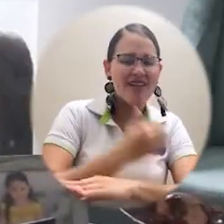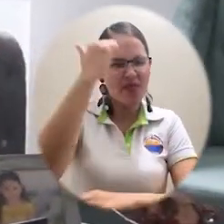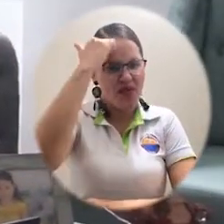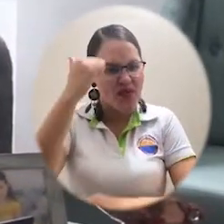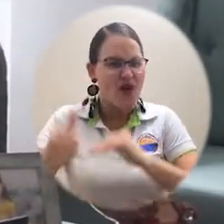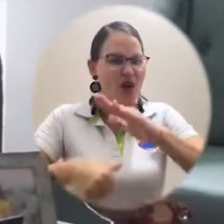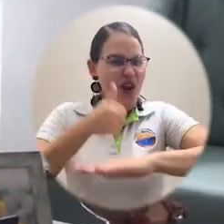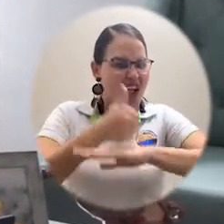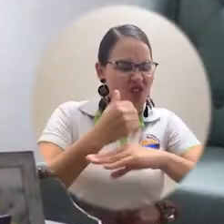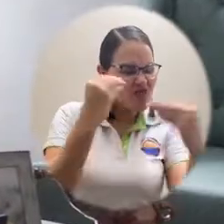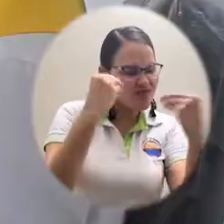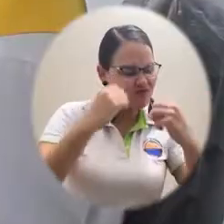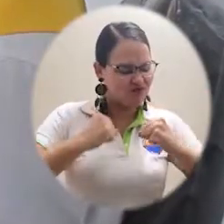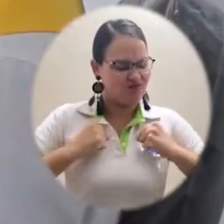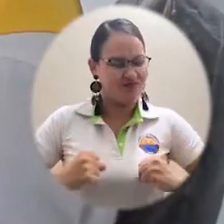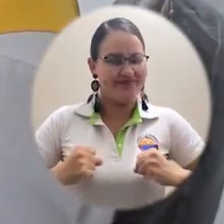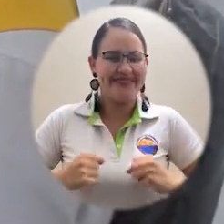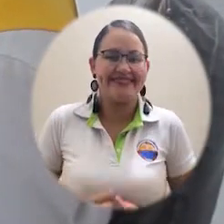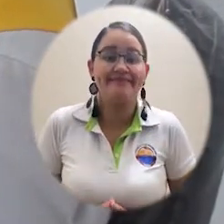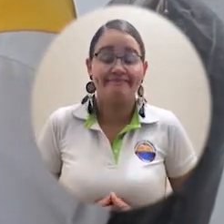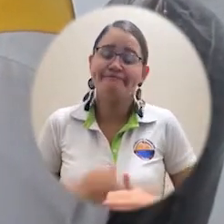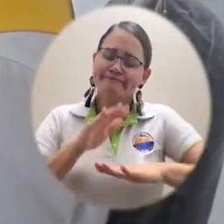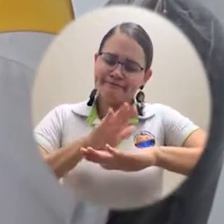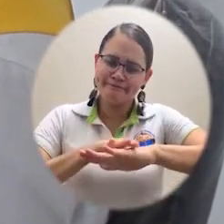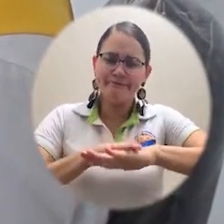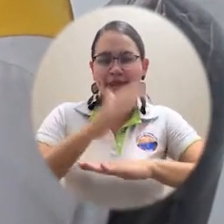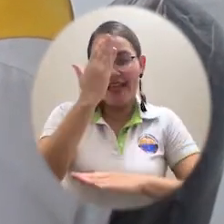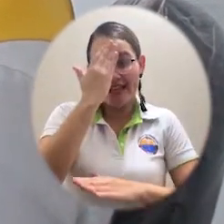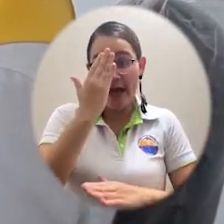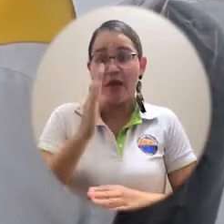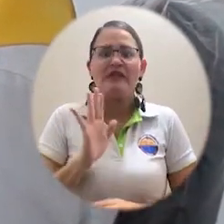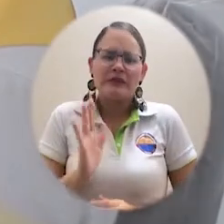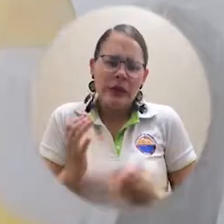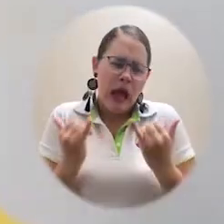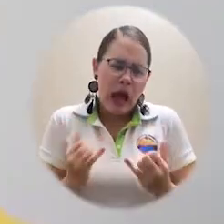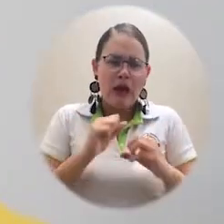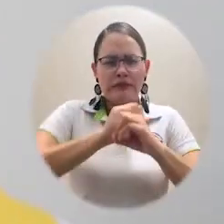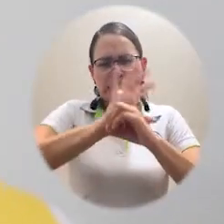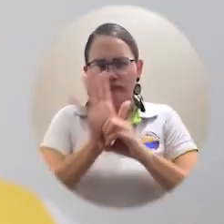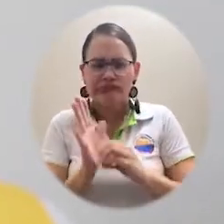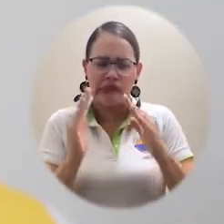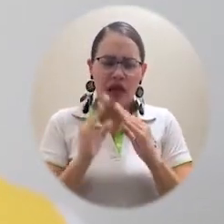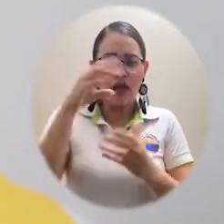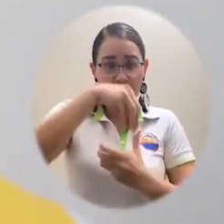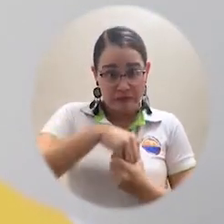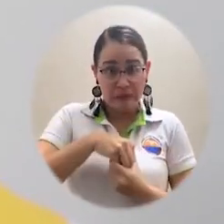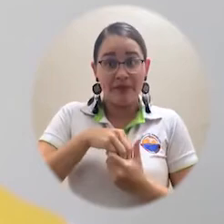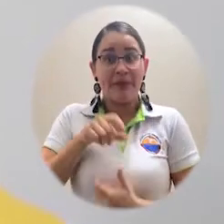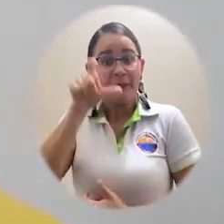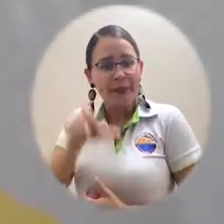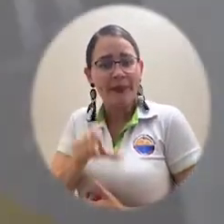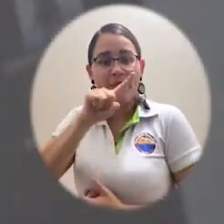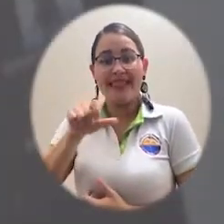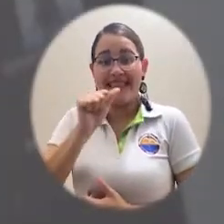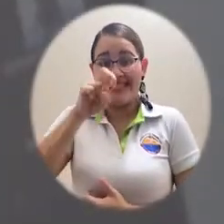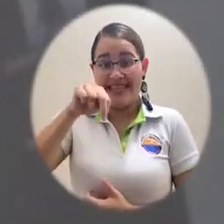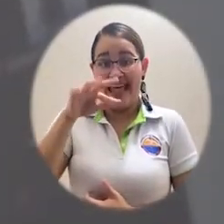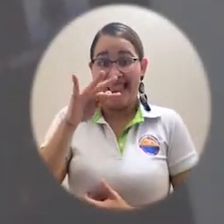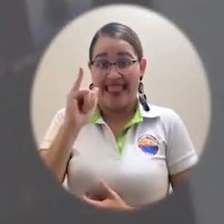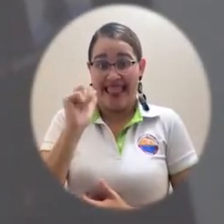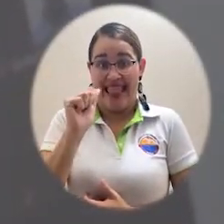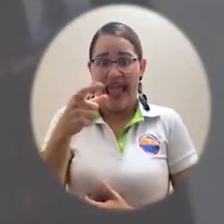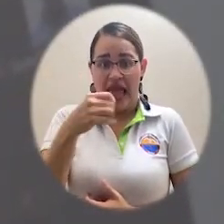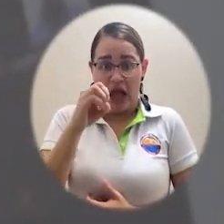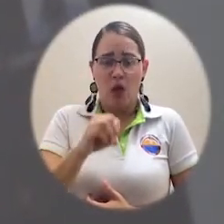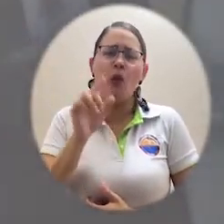y el rector de esta universidad. En medio del confinamiento y el distanciamiento social, Santiago González, quien es egresado de Biología de esta